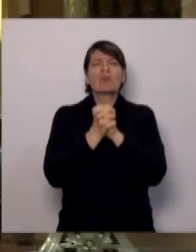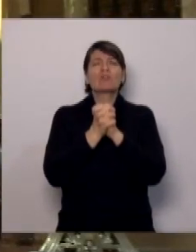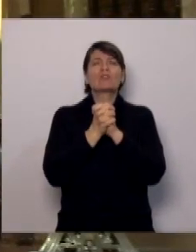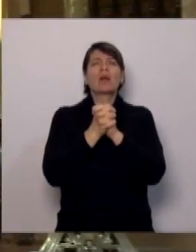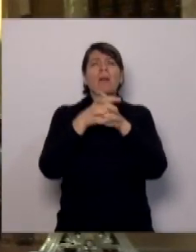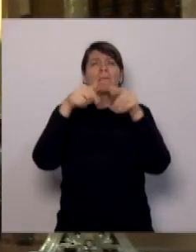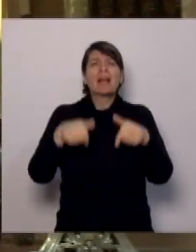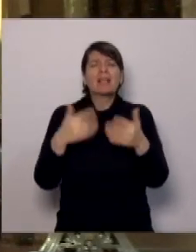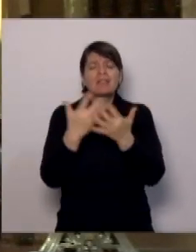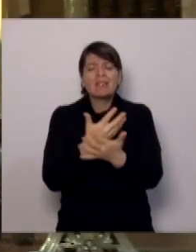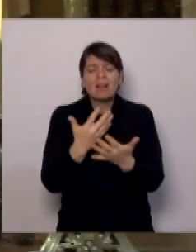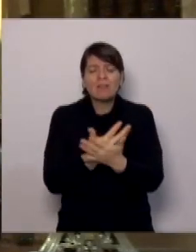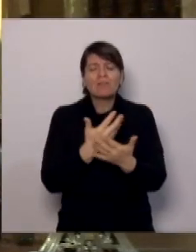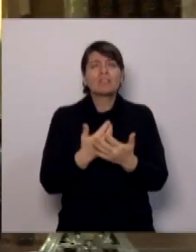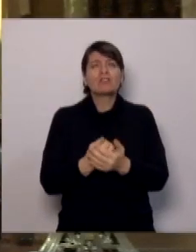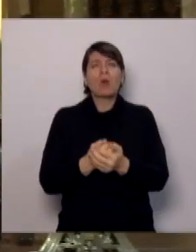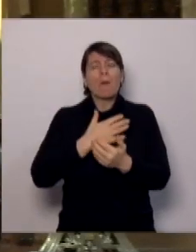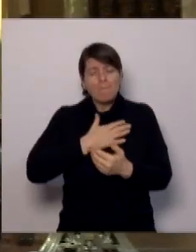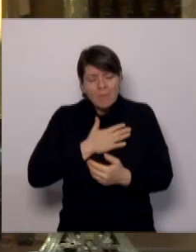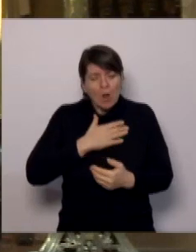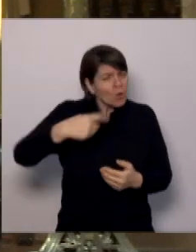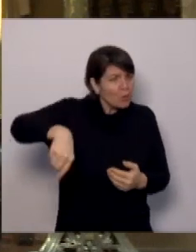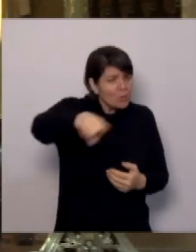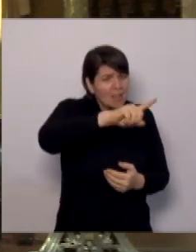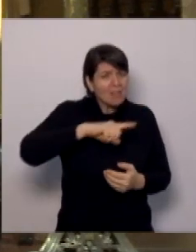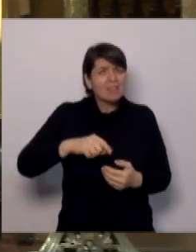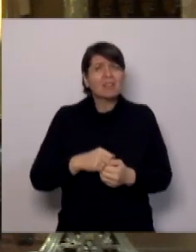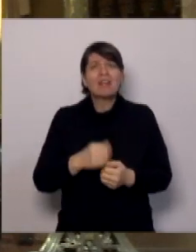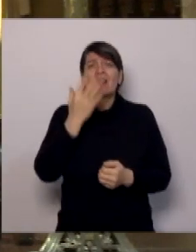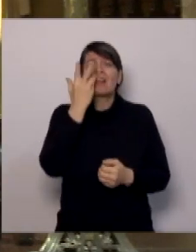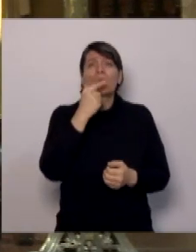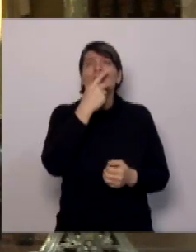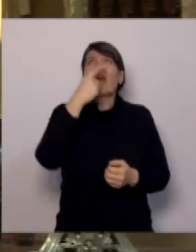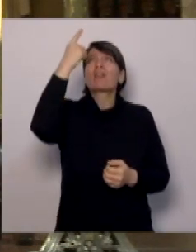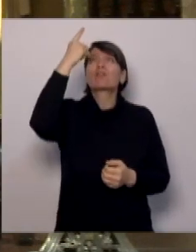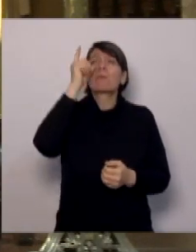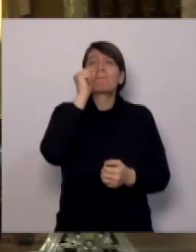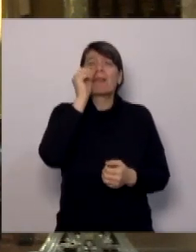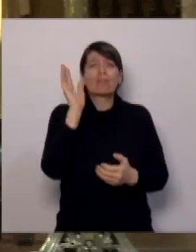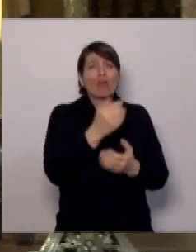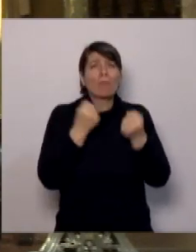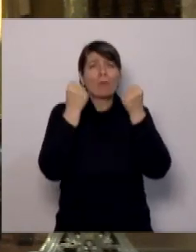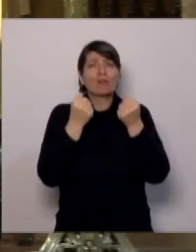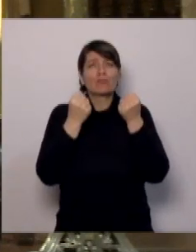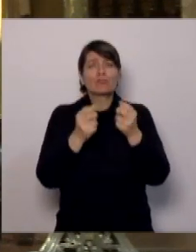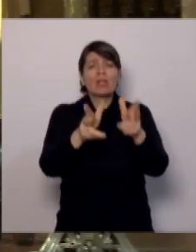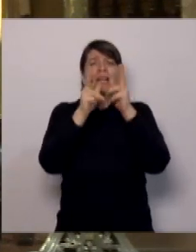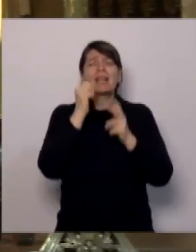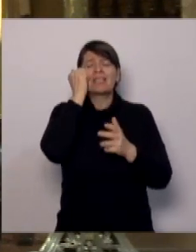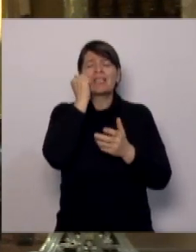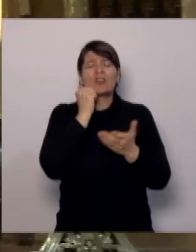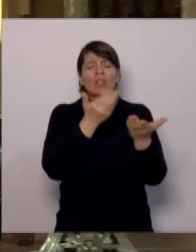Recemos para que este sacrificio mío y de ustedes sea agradable a Dios